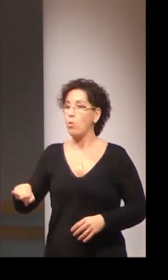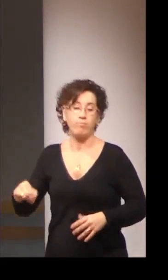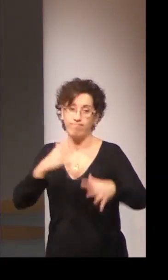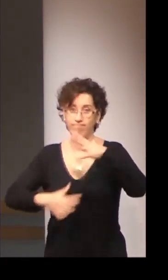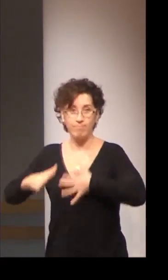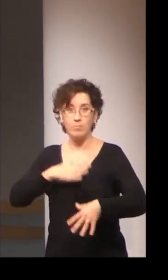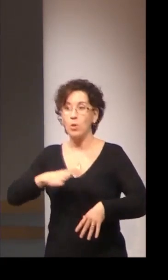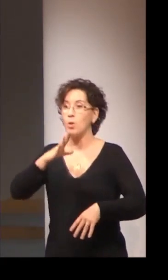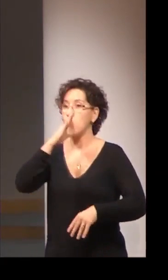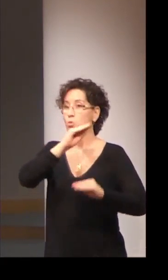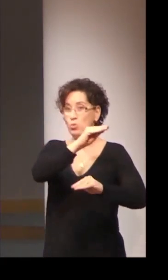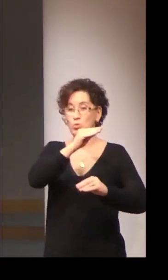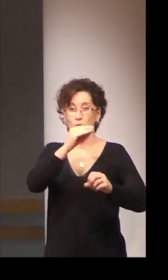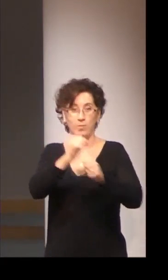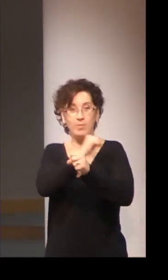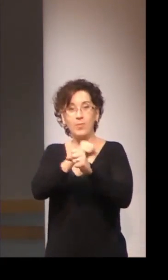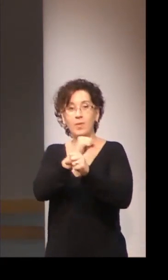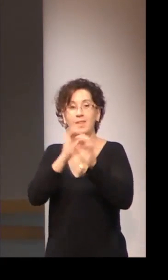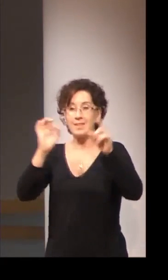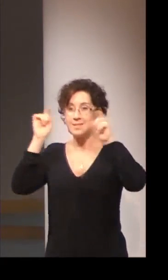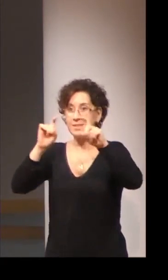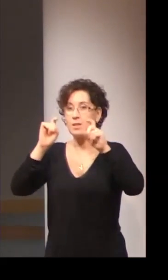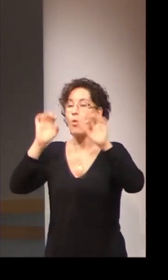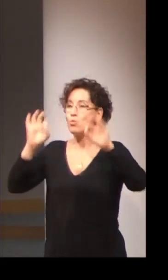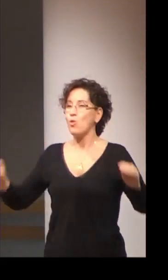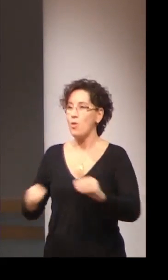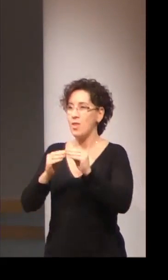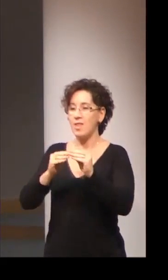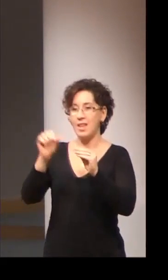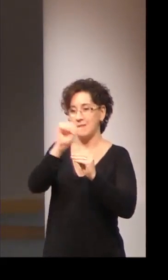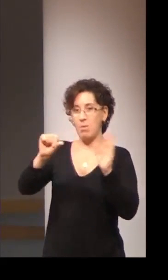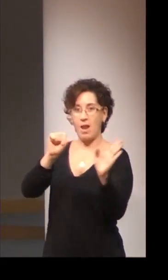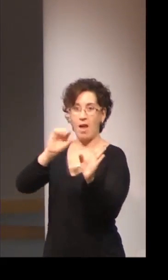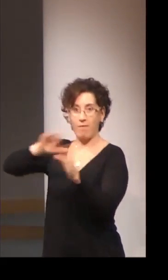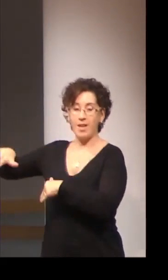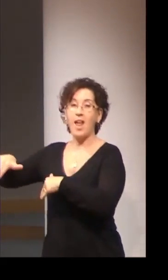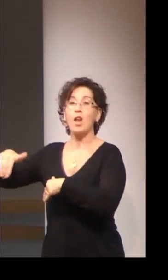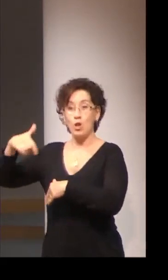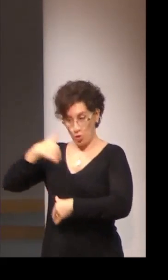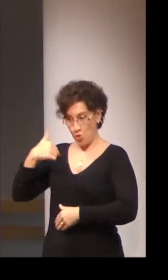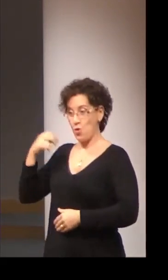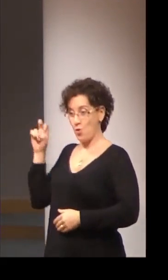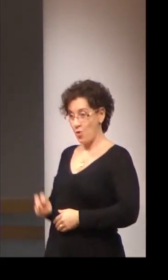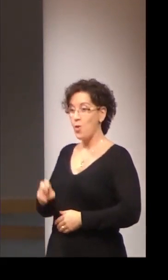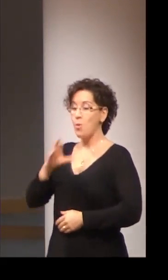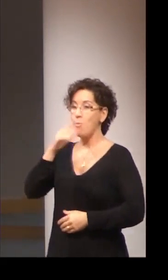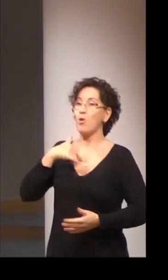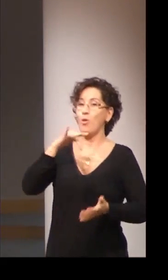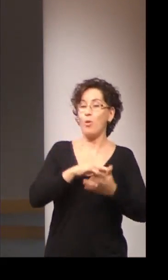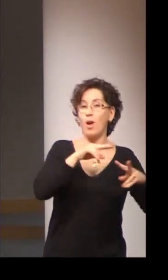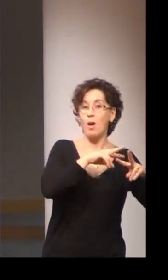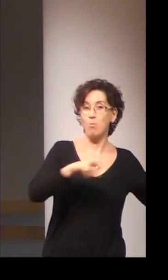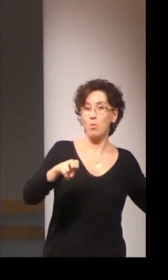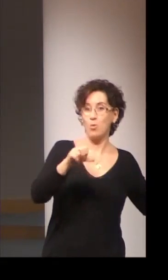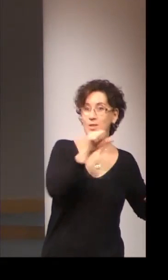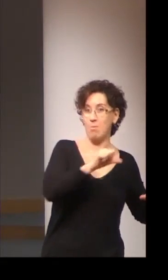docente concentrada al final de la semana el hecho de que yo esté aquí es porque la tengo al principio de la semana y las dos pertenecemos